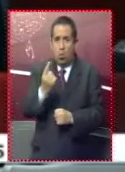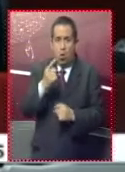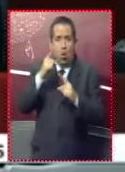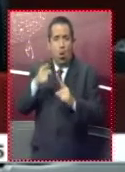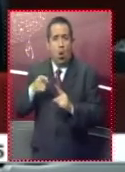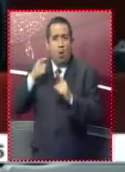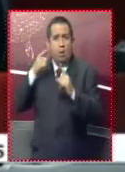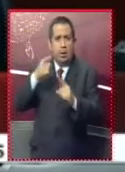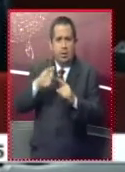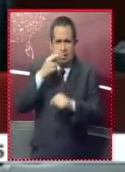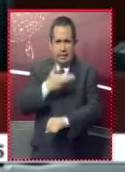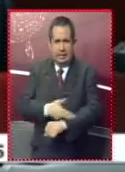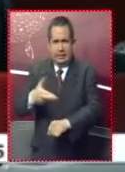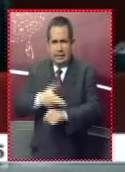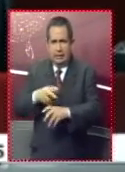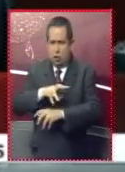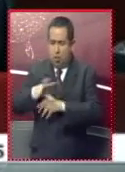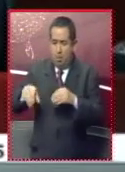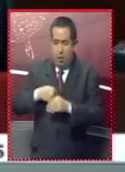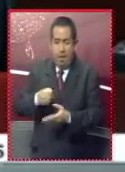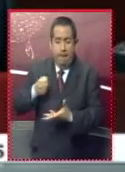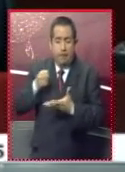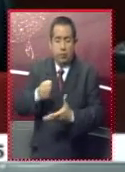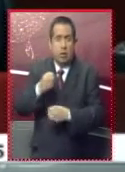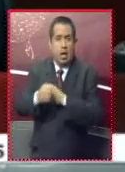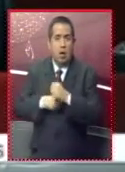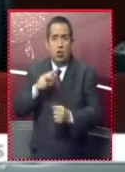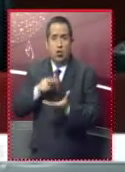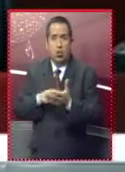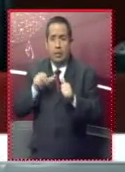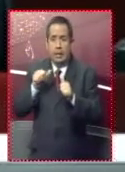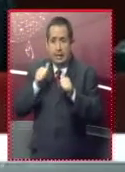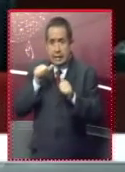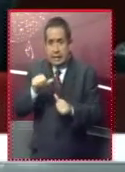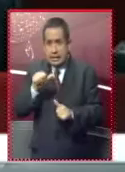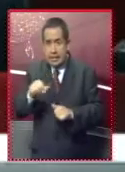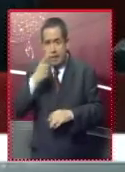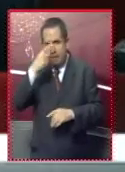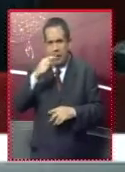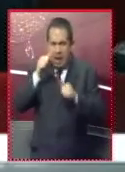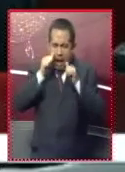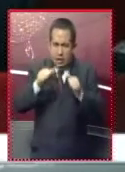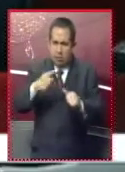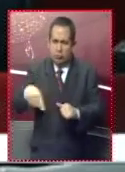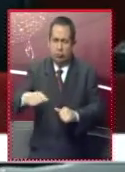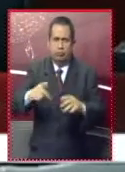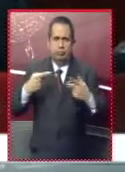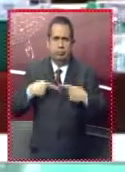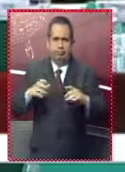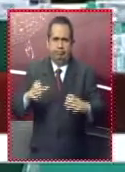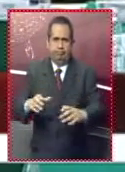1, el objetivo que recorra toda la lógica del presupuesto en el año 2016.